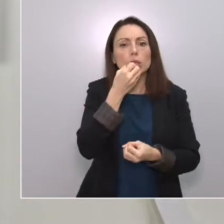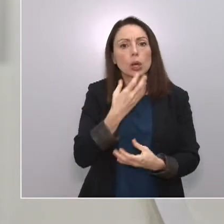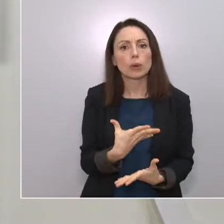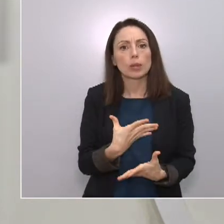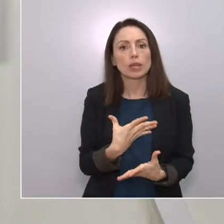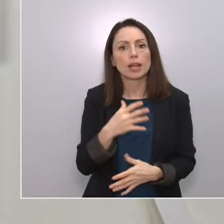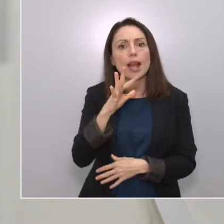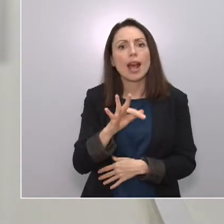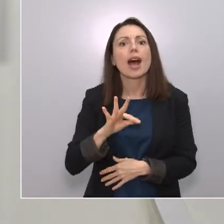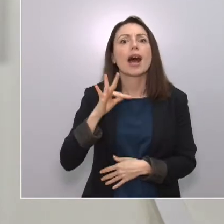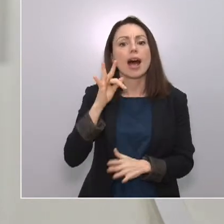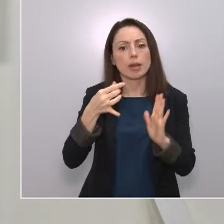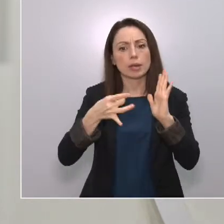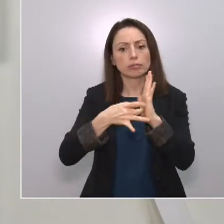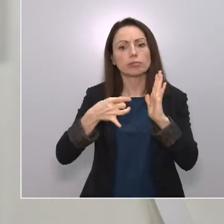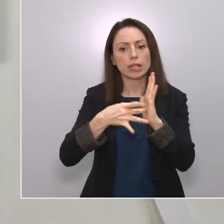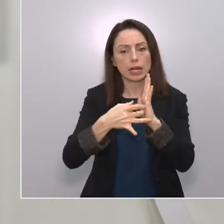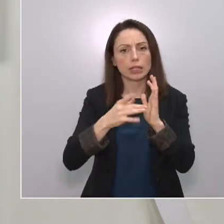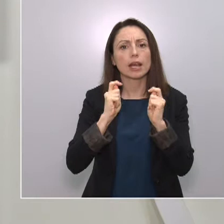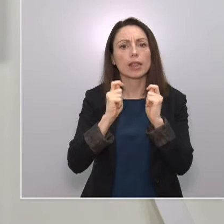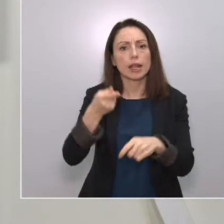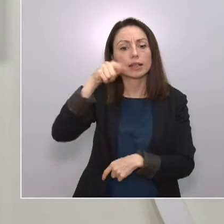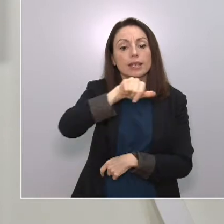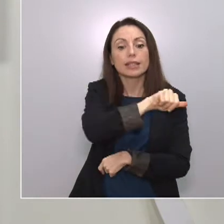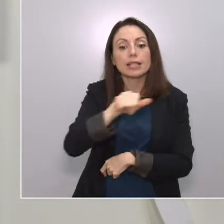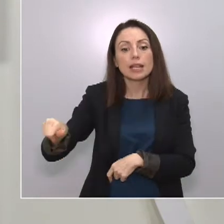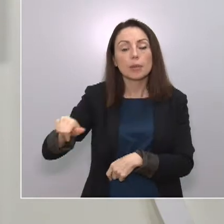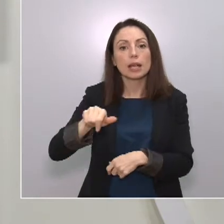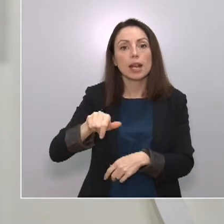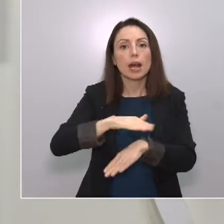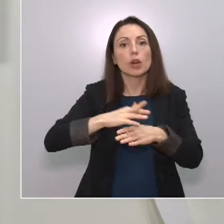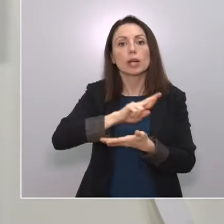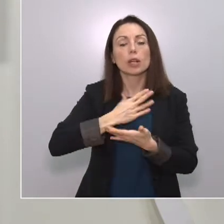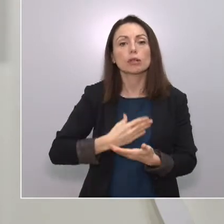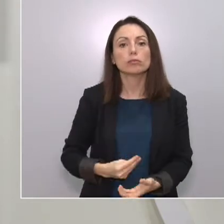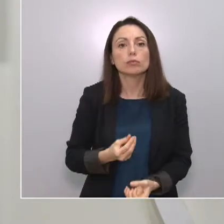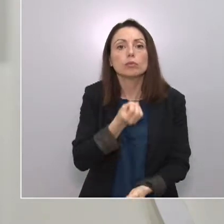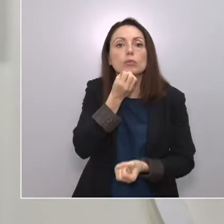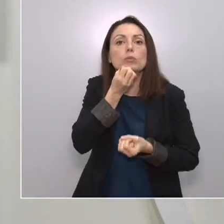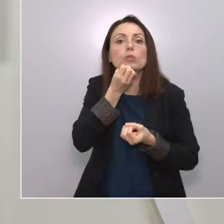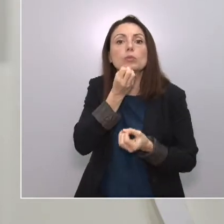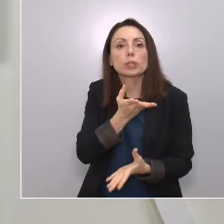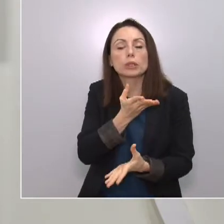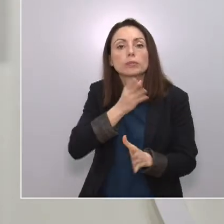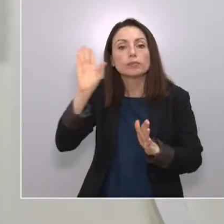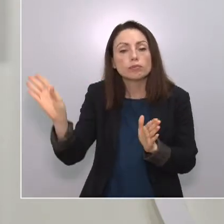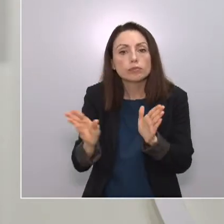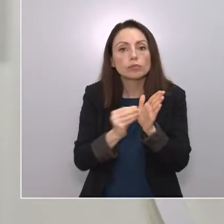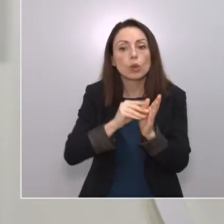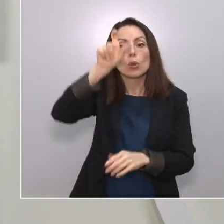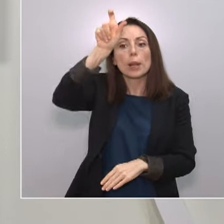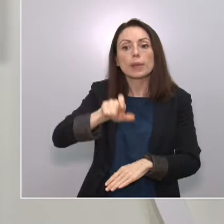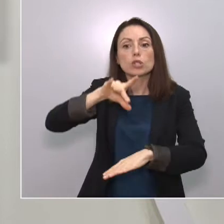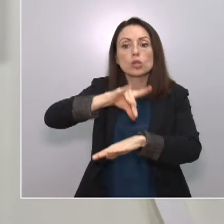total fiabilidad. Esta semana, desde el Gobierno de la región de Murcia, anunciamos la incorporación de, como mínimo, un